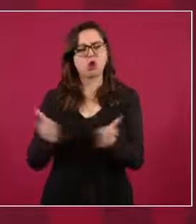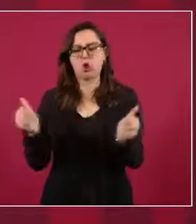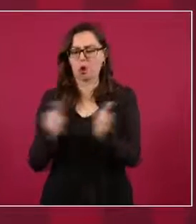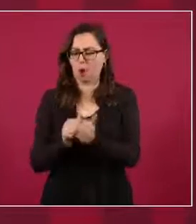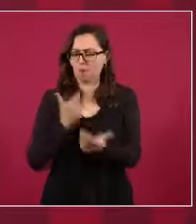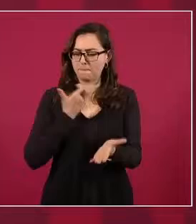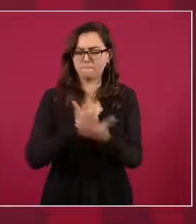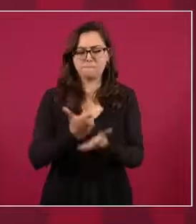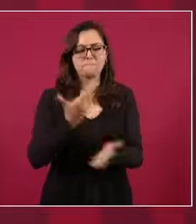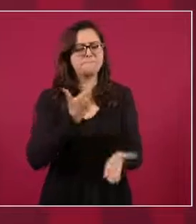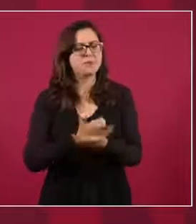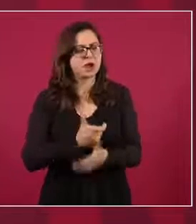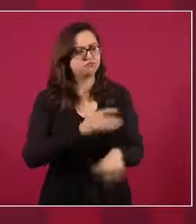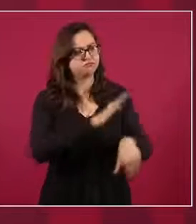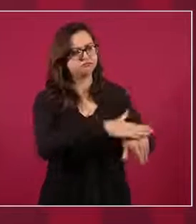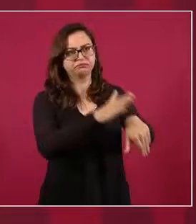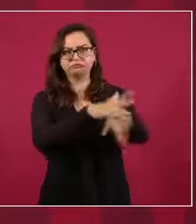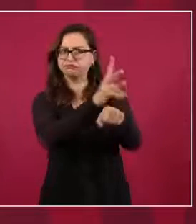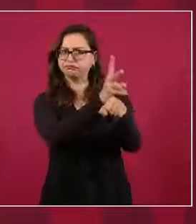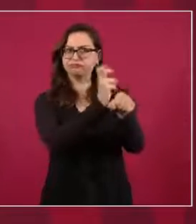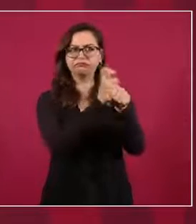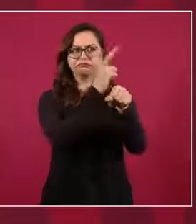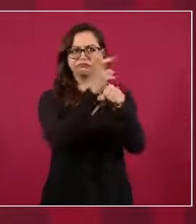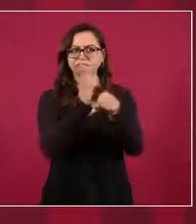y se consiguen